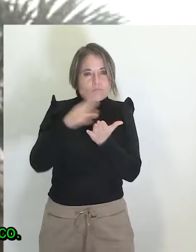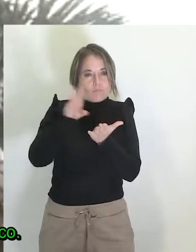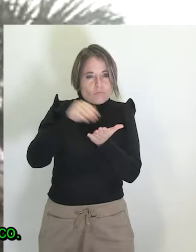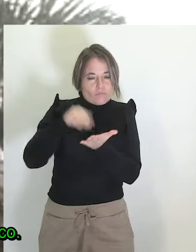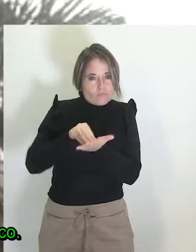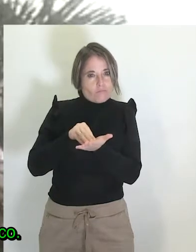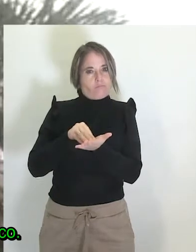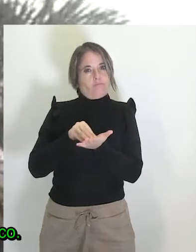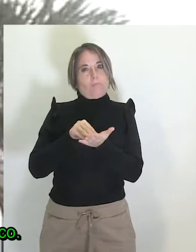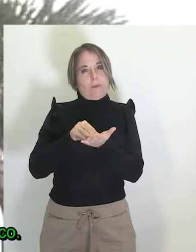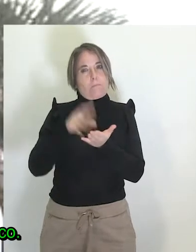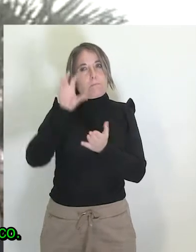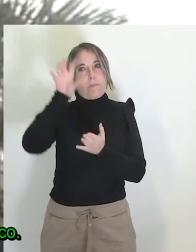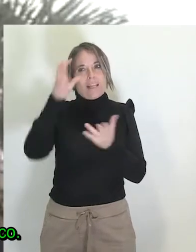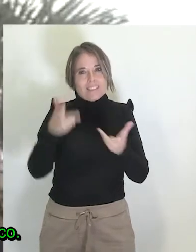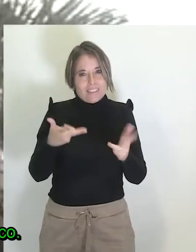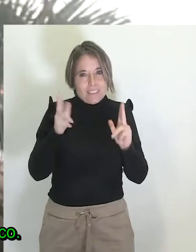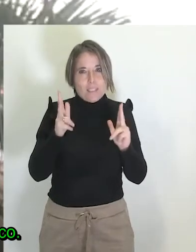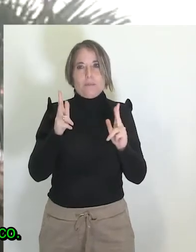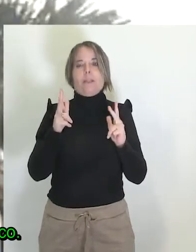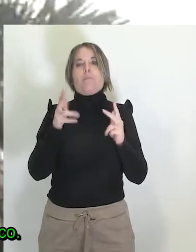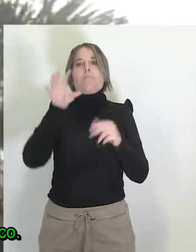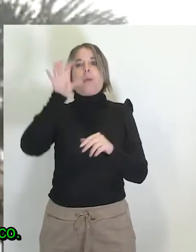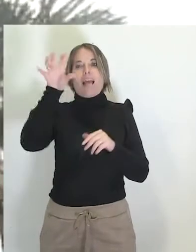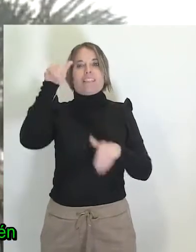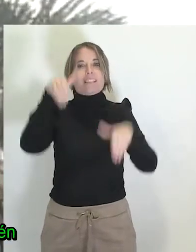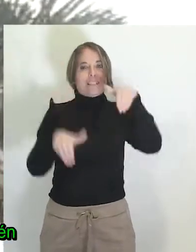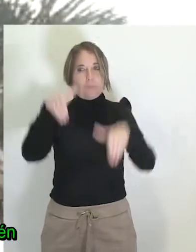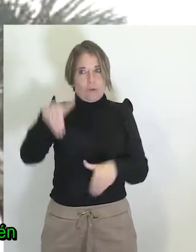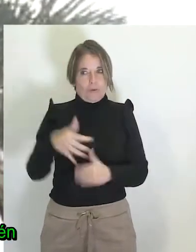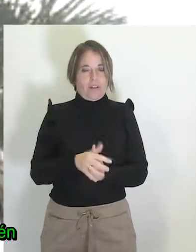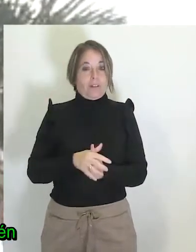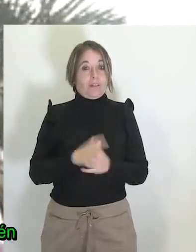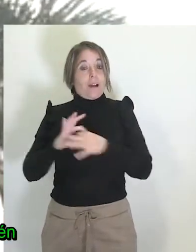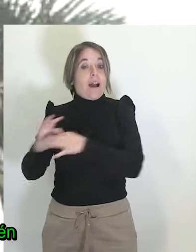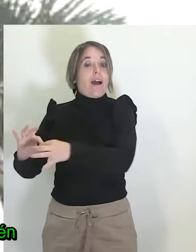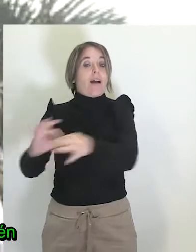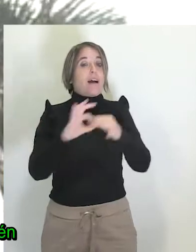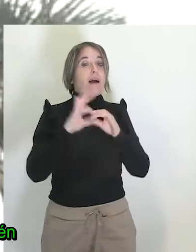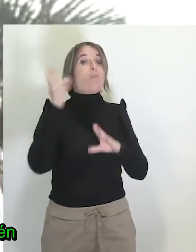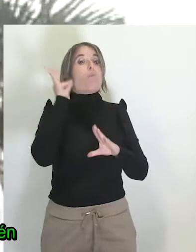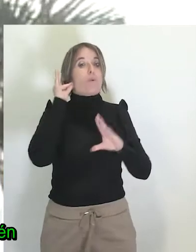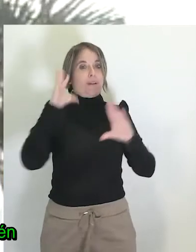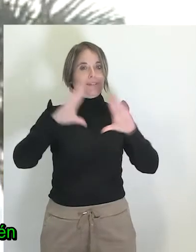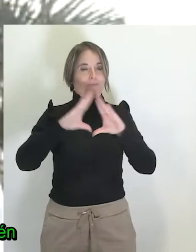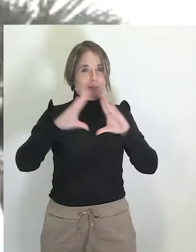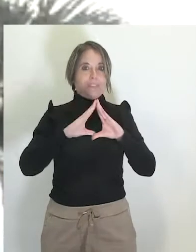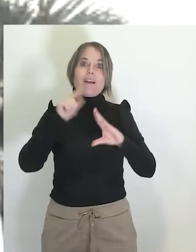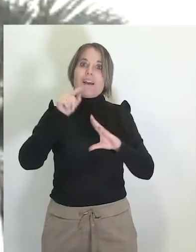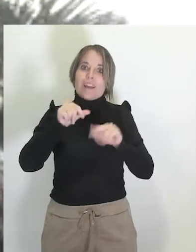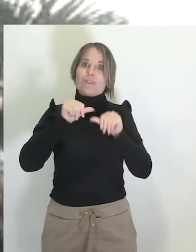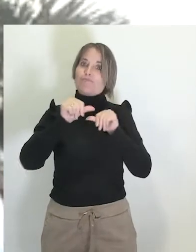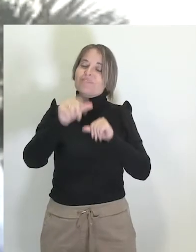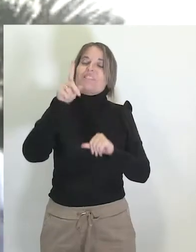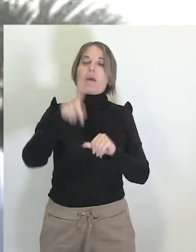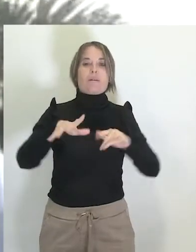documentando, pero para tener un país libre, para tener un país democrático. Y creo que la articulación de mujeres feministas también hace